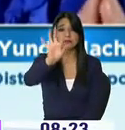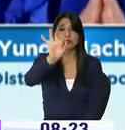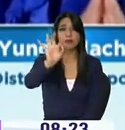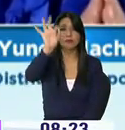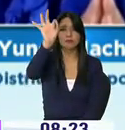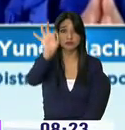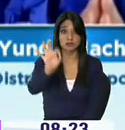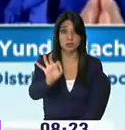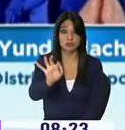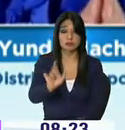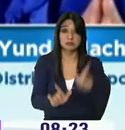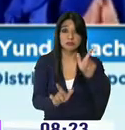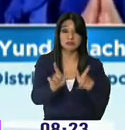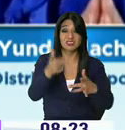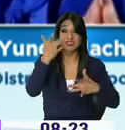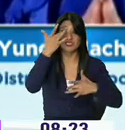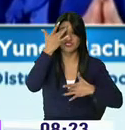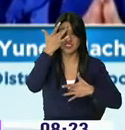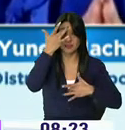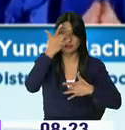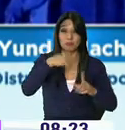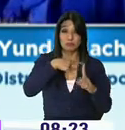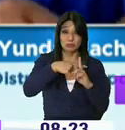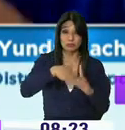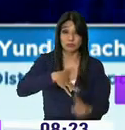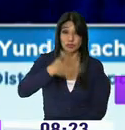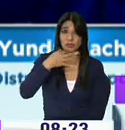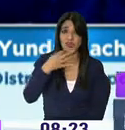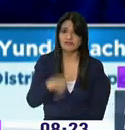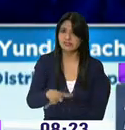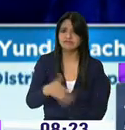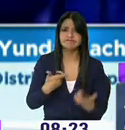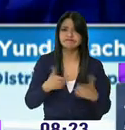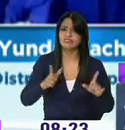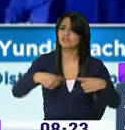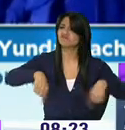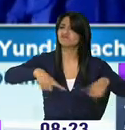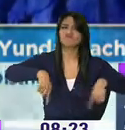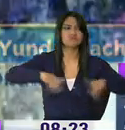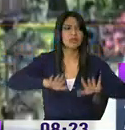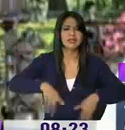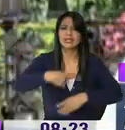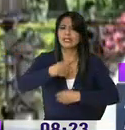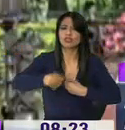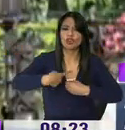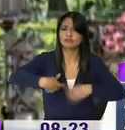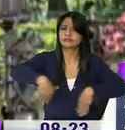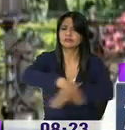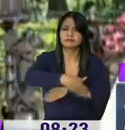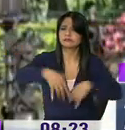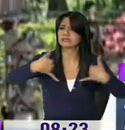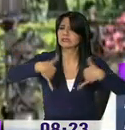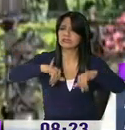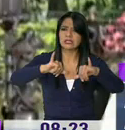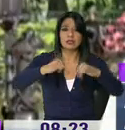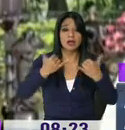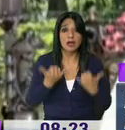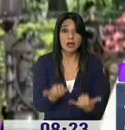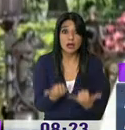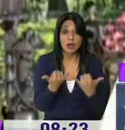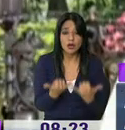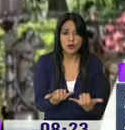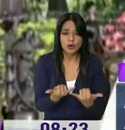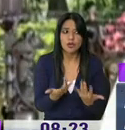los infectados positivos están circulando por las calles de Quito. En todo este periodo de activación,